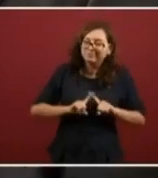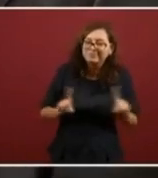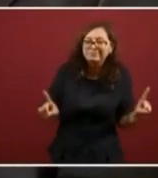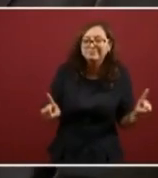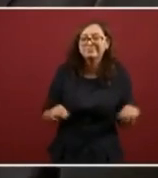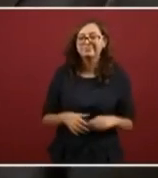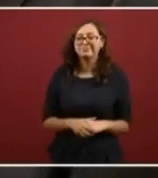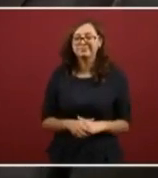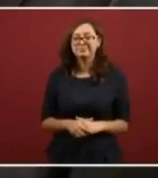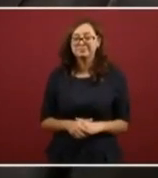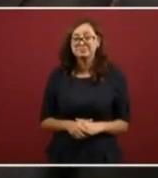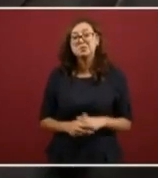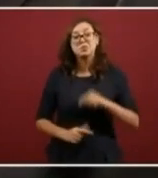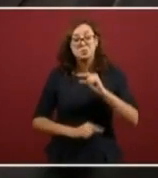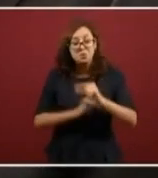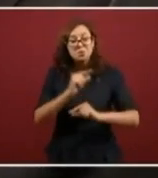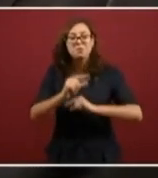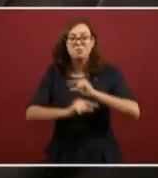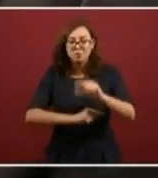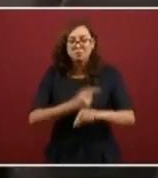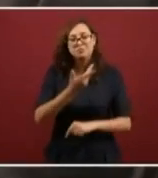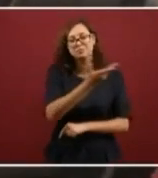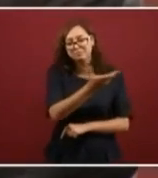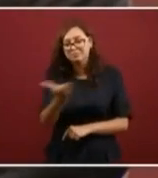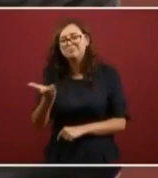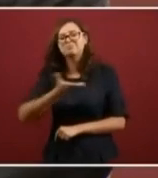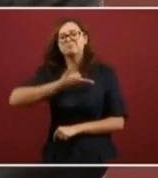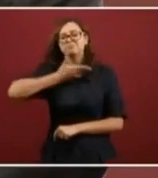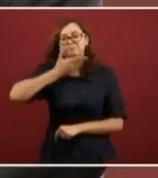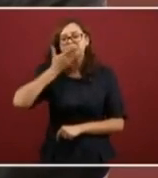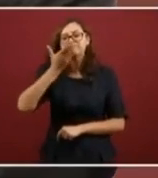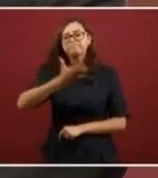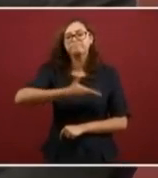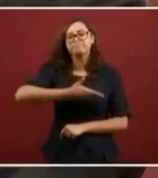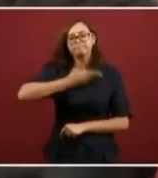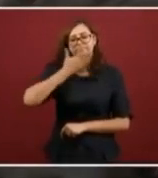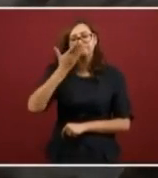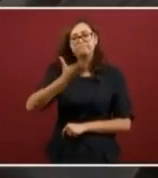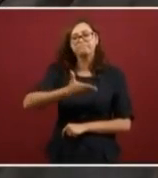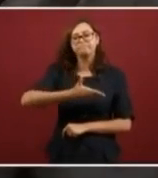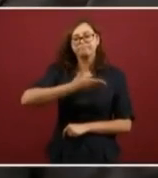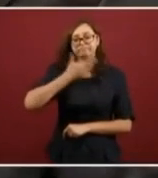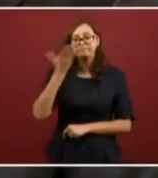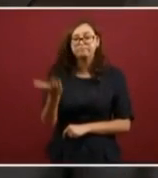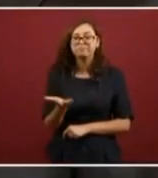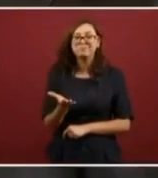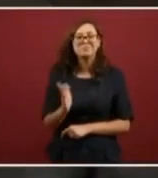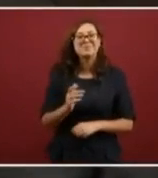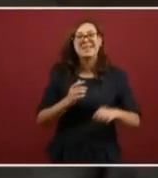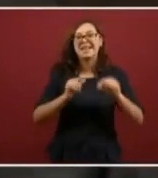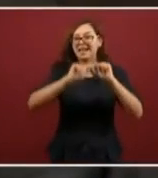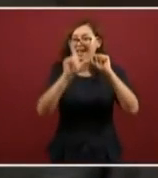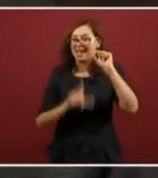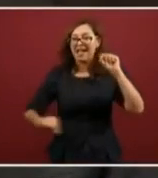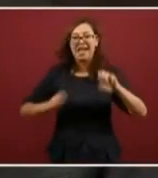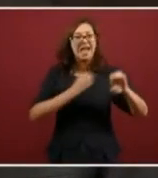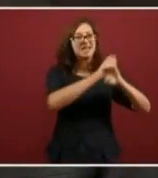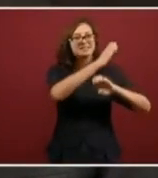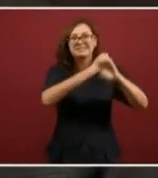Y hay que irse acostumbrando a que hay poderes autónomos,